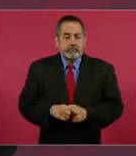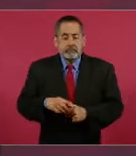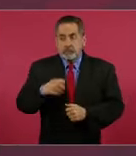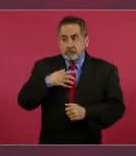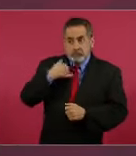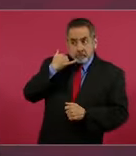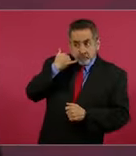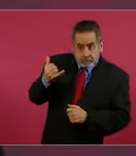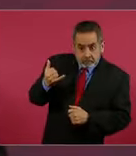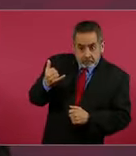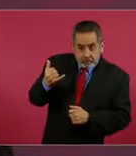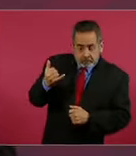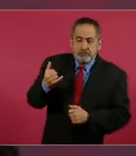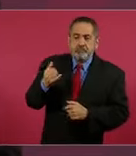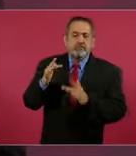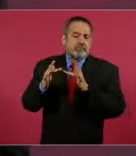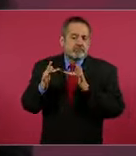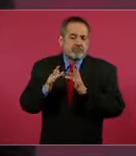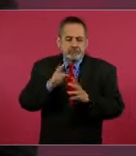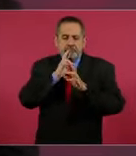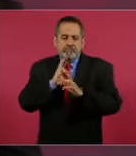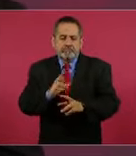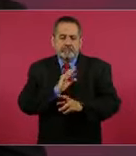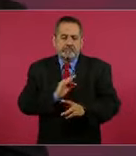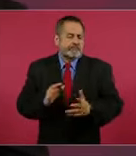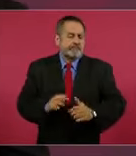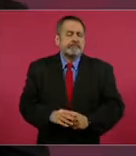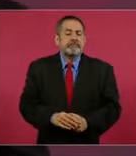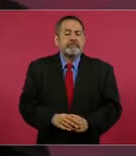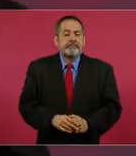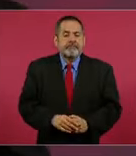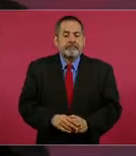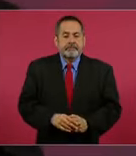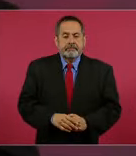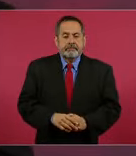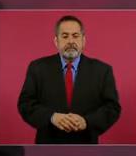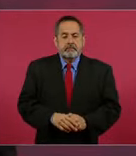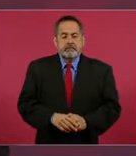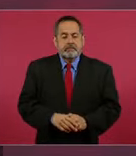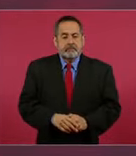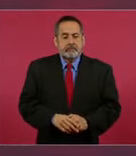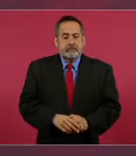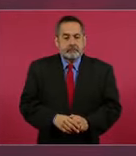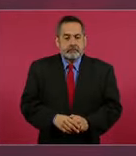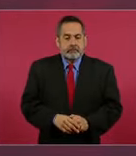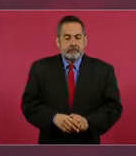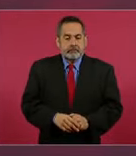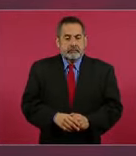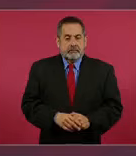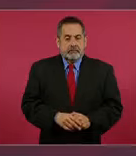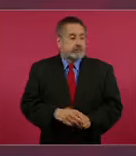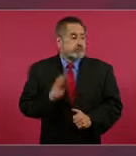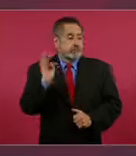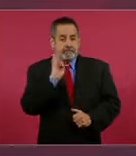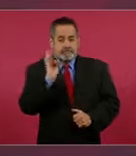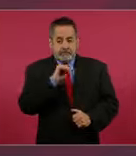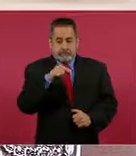Si no se tiene el